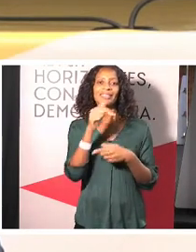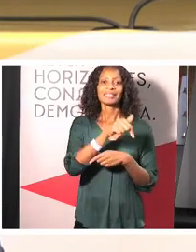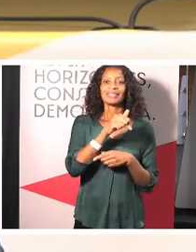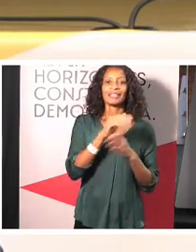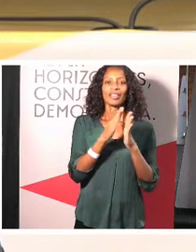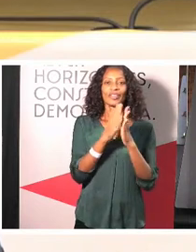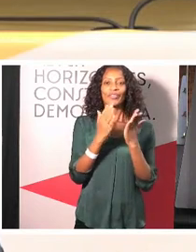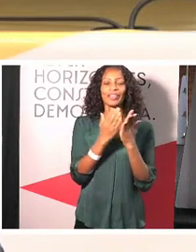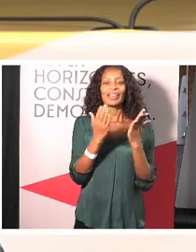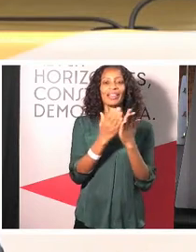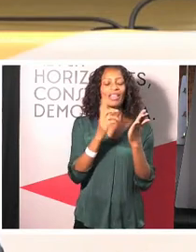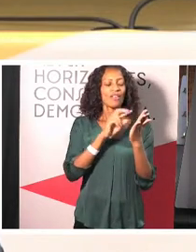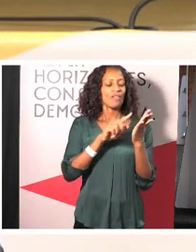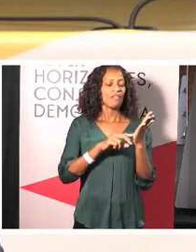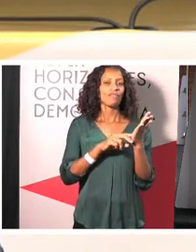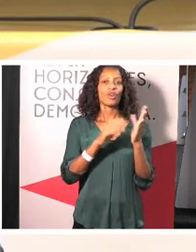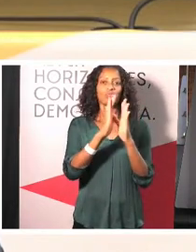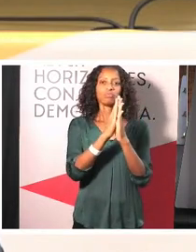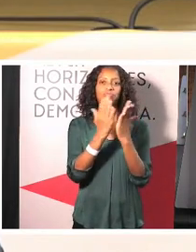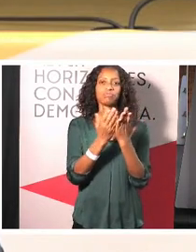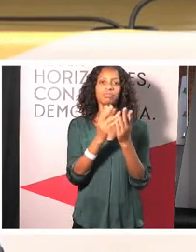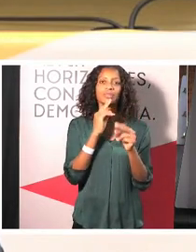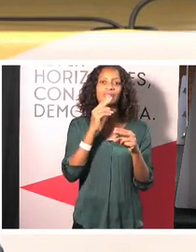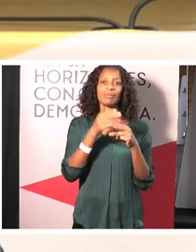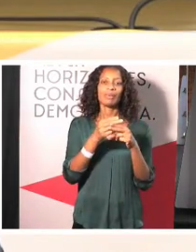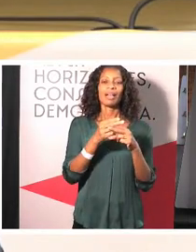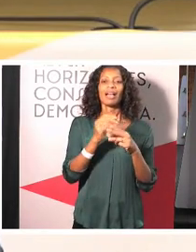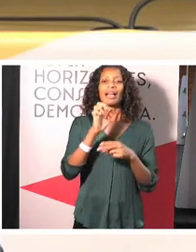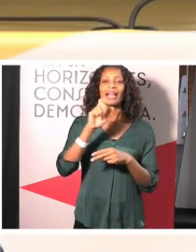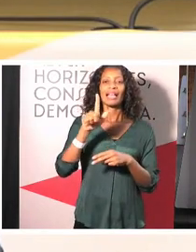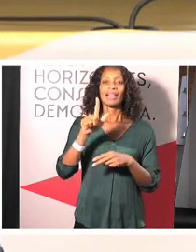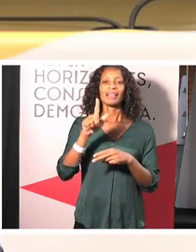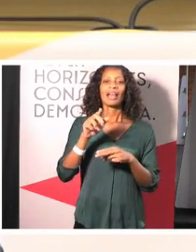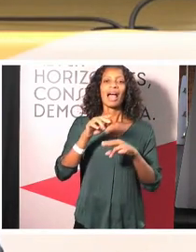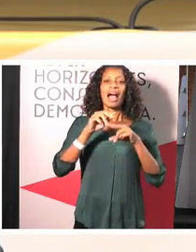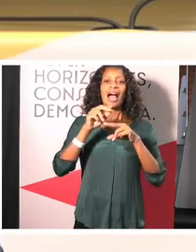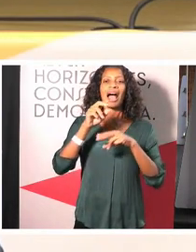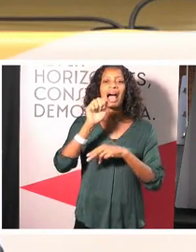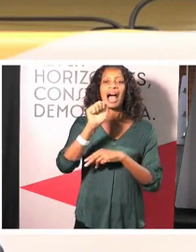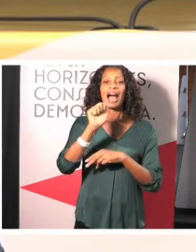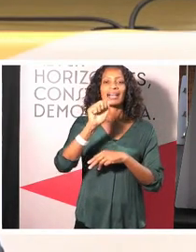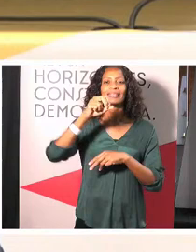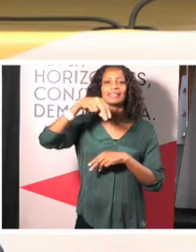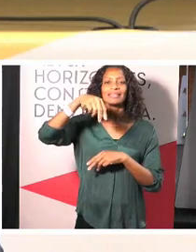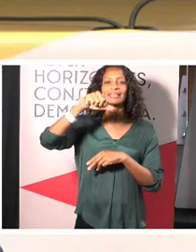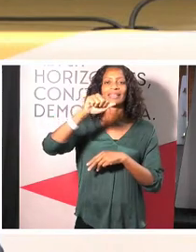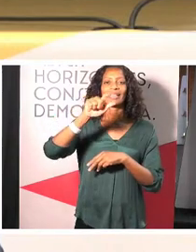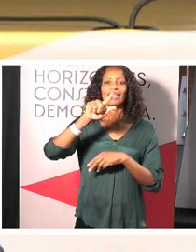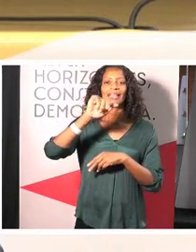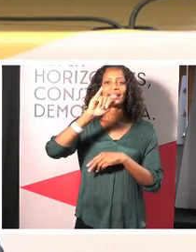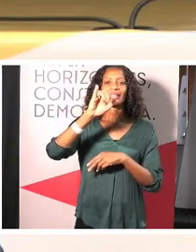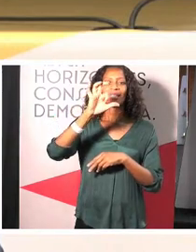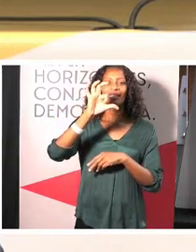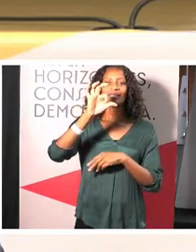analista, que habla un poco de la participación de Chema Guijarro en todo lo que tuvo que ver con,